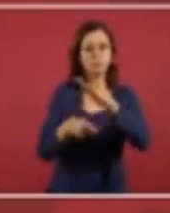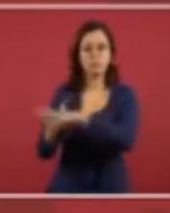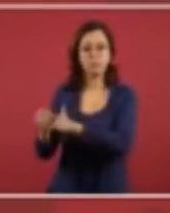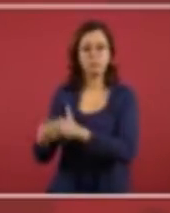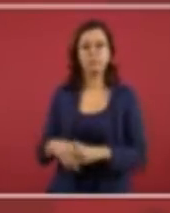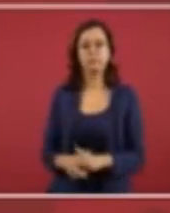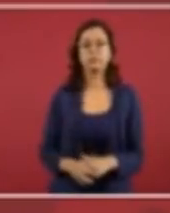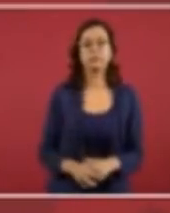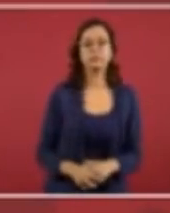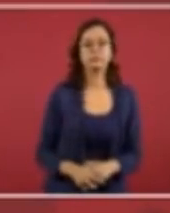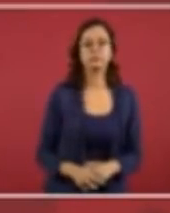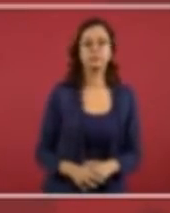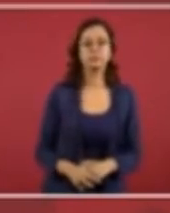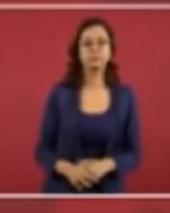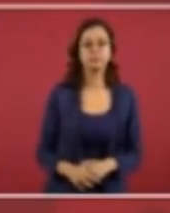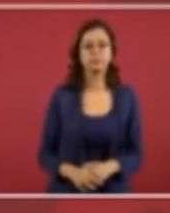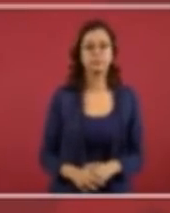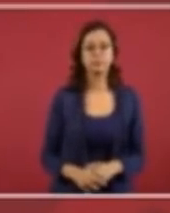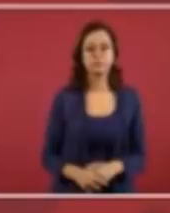Y